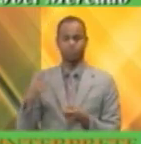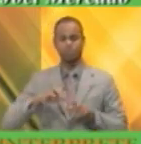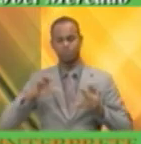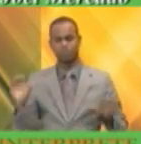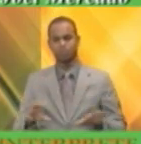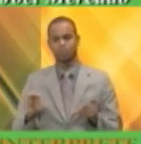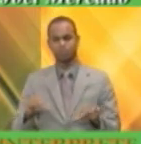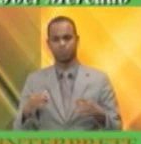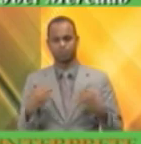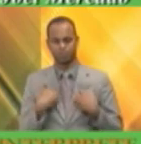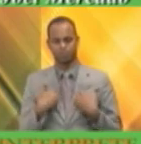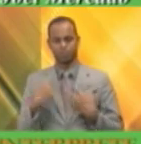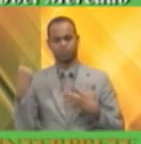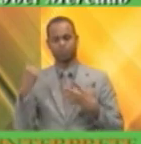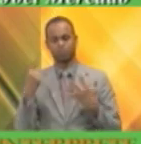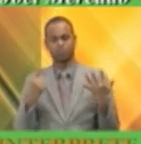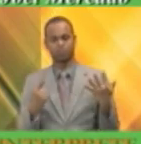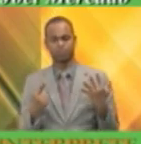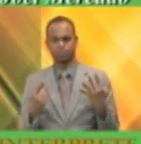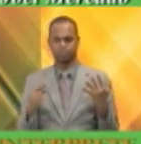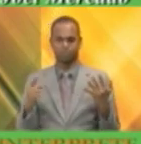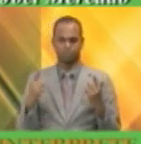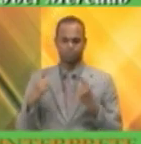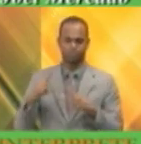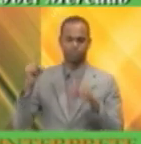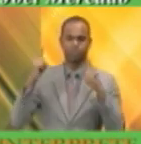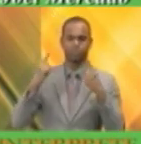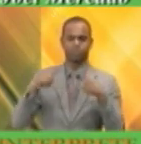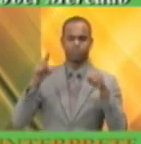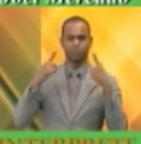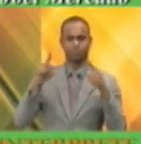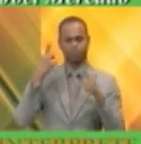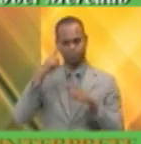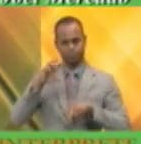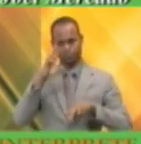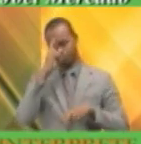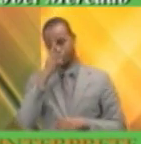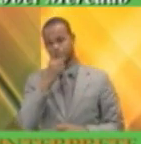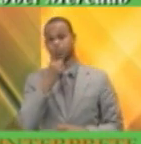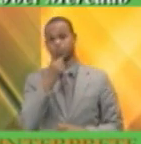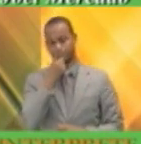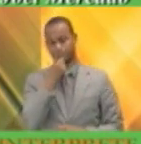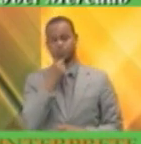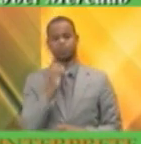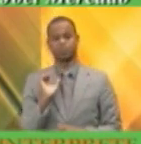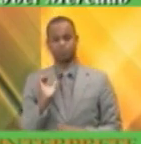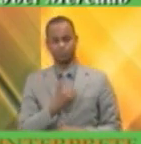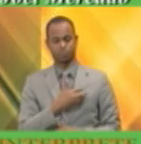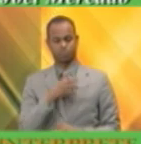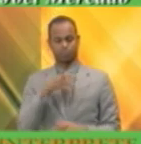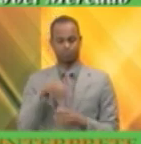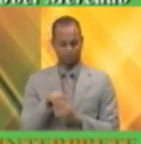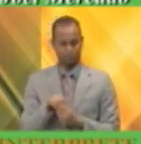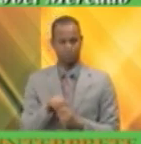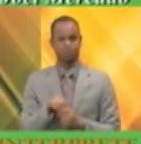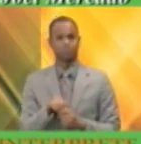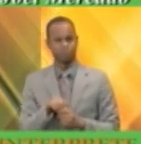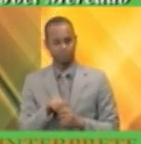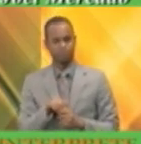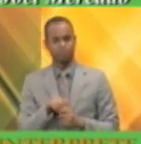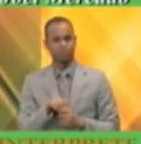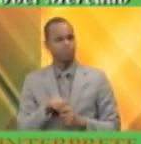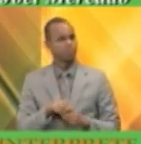algún nivel de resultado para la República Dominicana con nuestra participación.